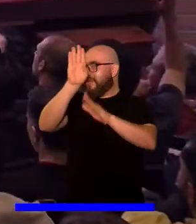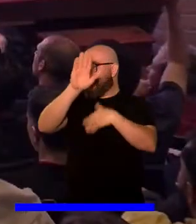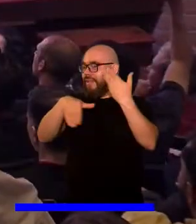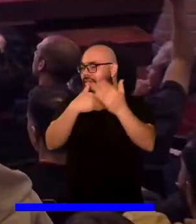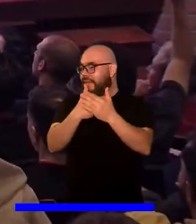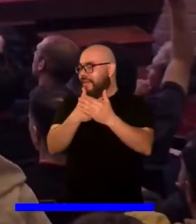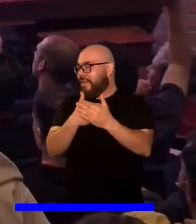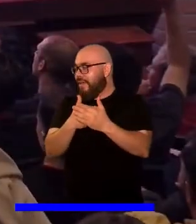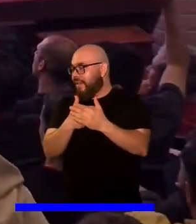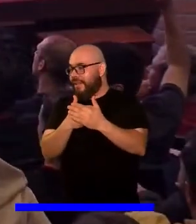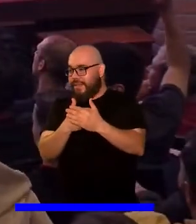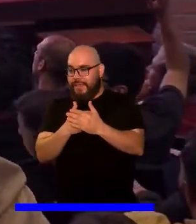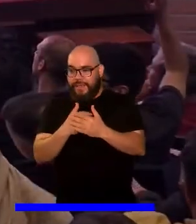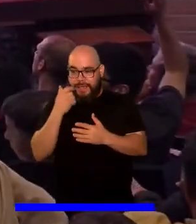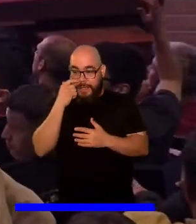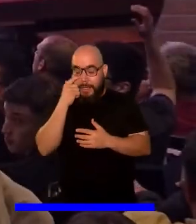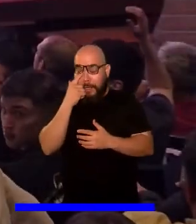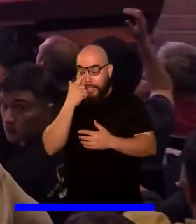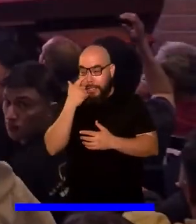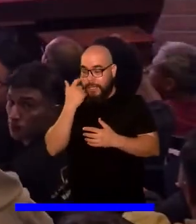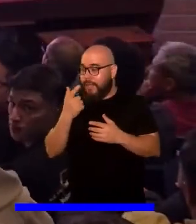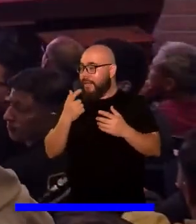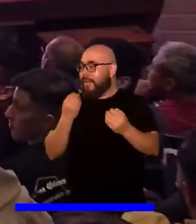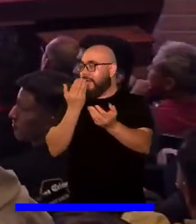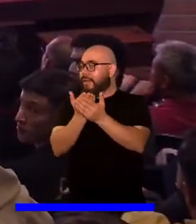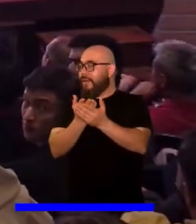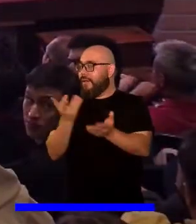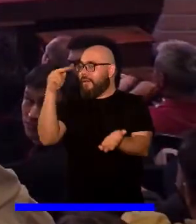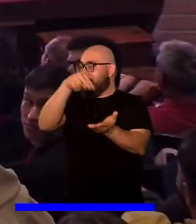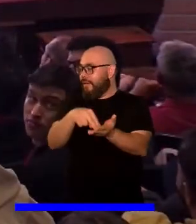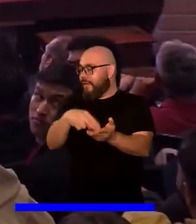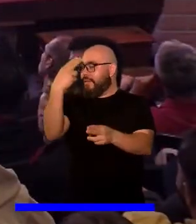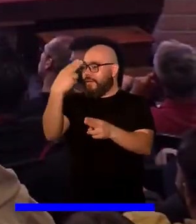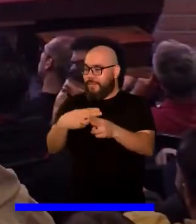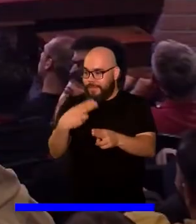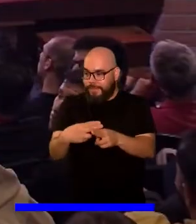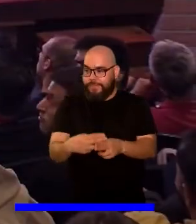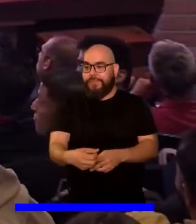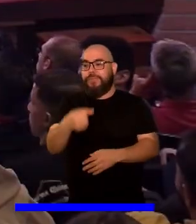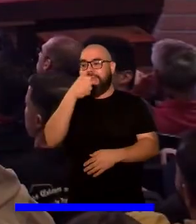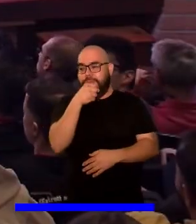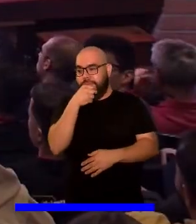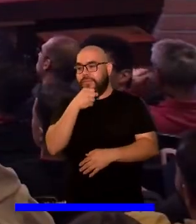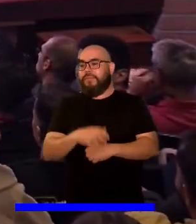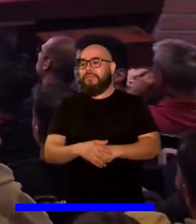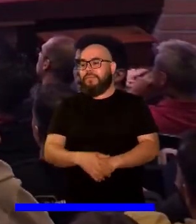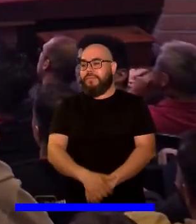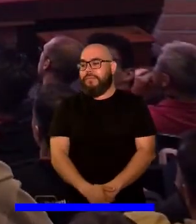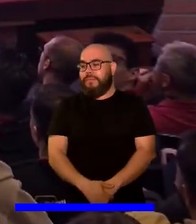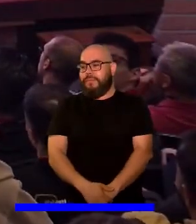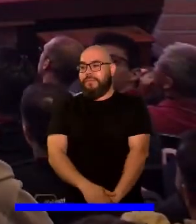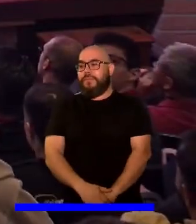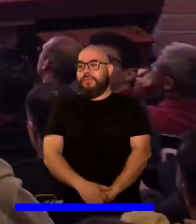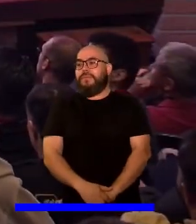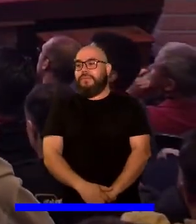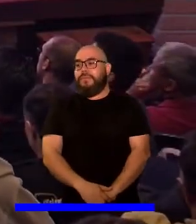las manos. Allá el señor de blanco ya ha levantado la mano. Porfa, te paras, dices tu nombre y con el micrófono nos respondes. ¿Listo? Ahí ya veo el